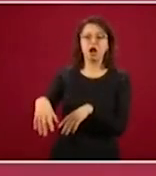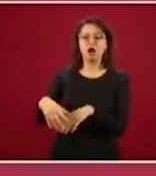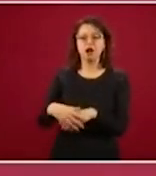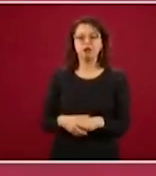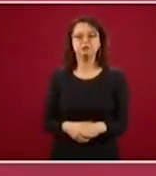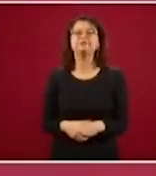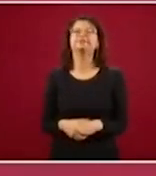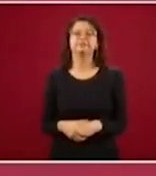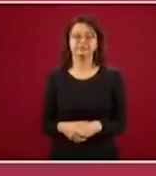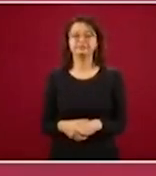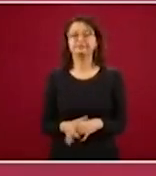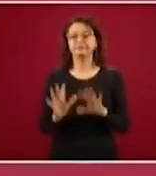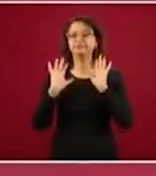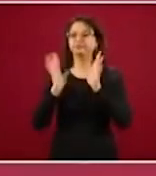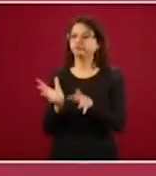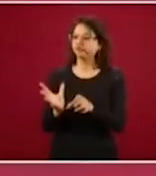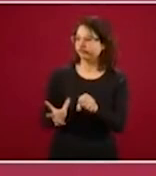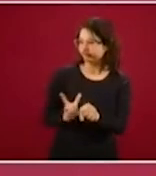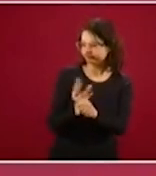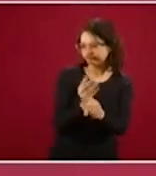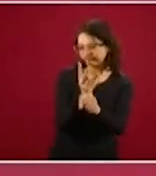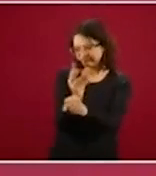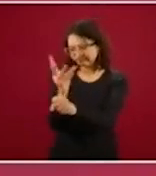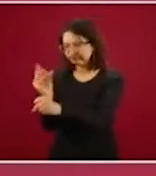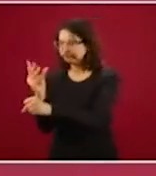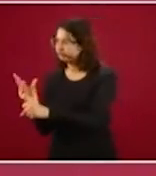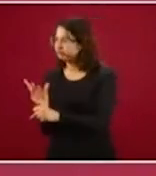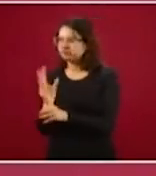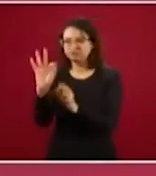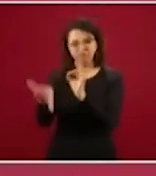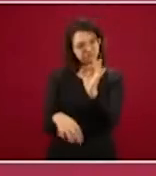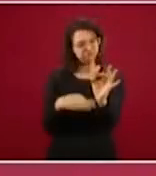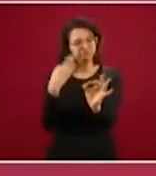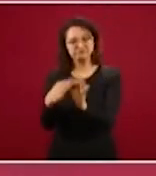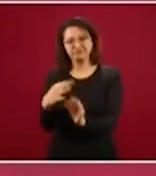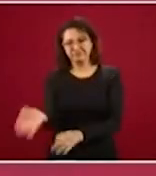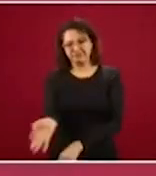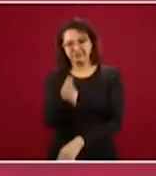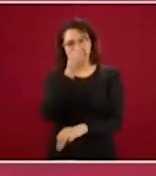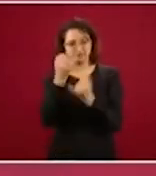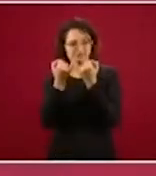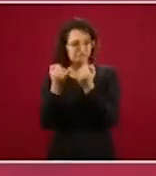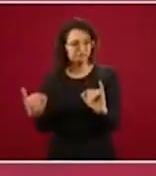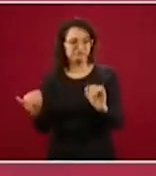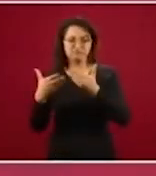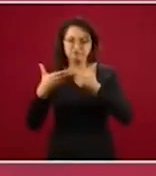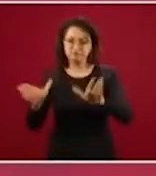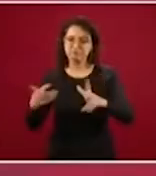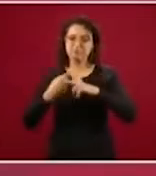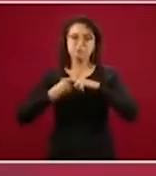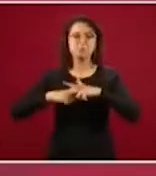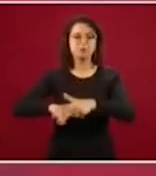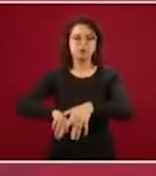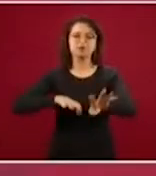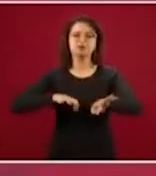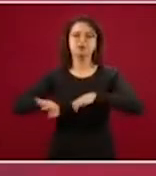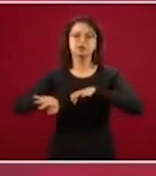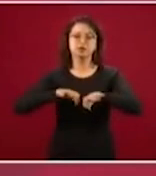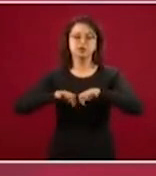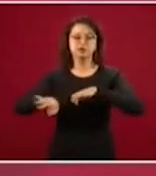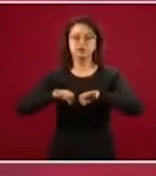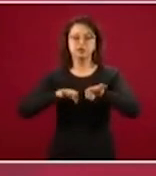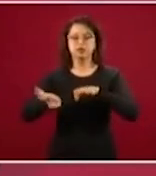ya se rehabilitó y está a punto de empezar a dar servicio. El